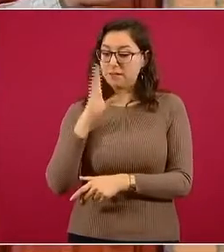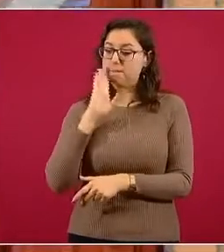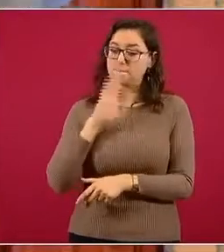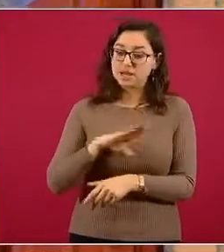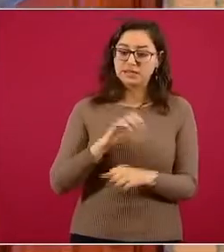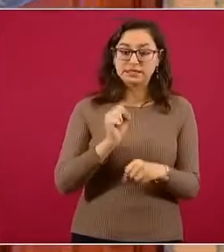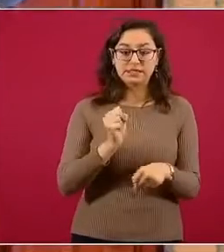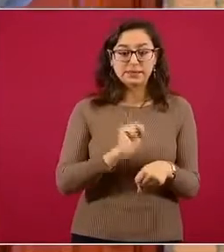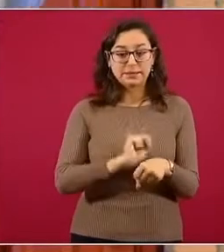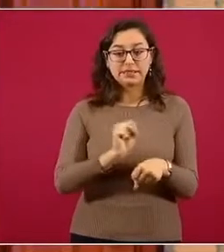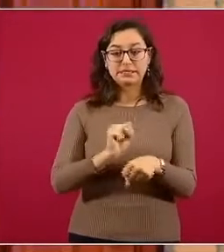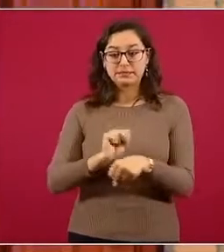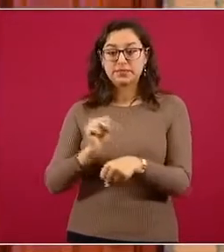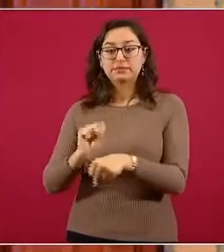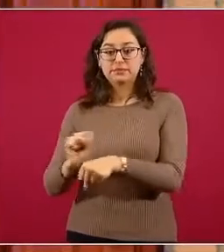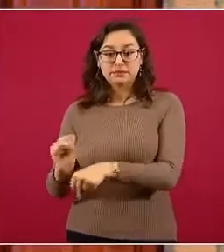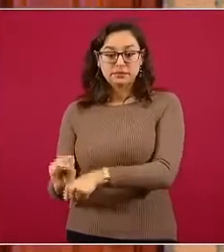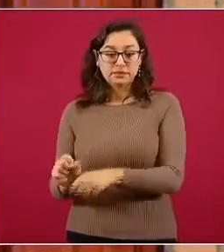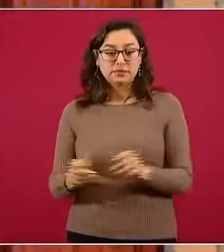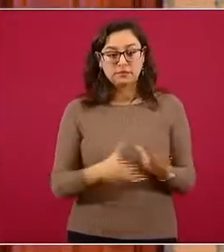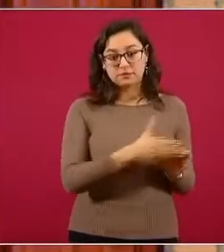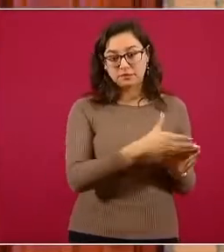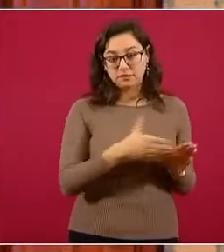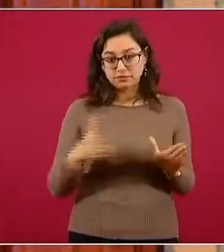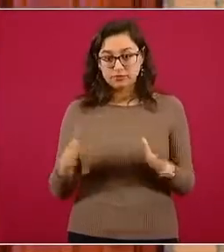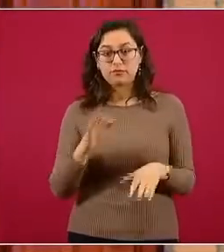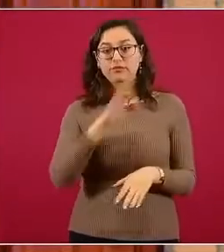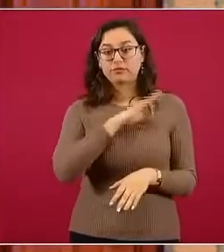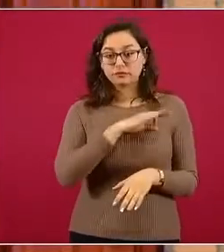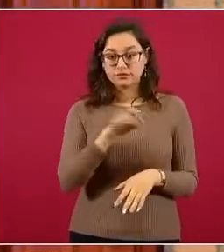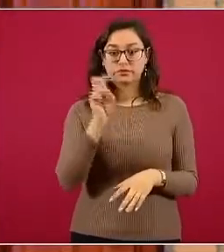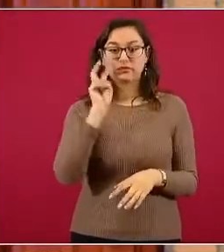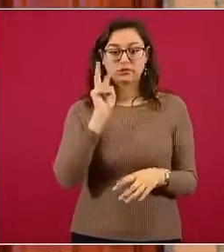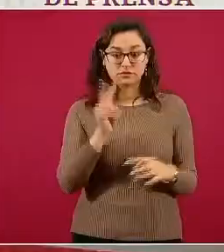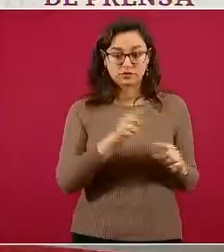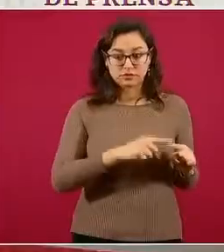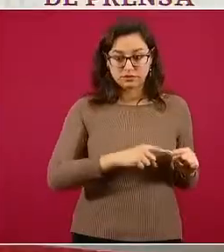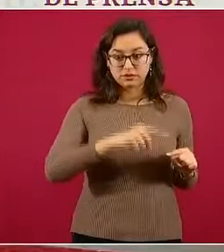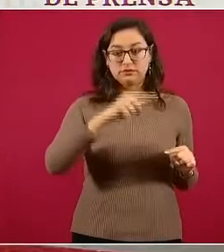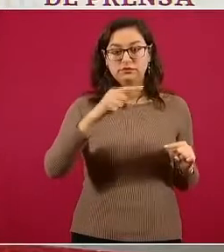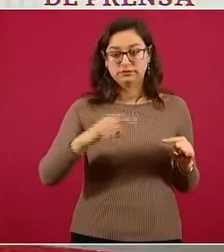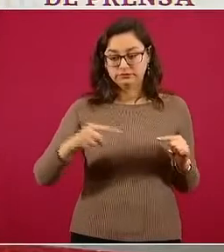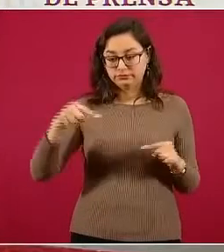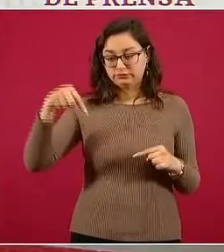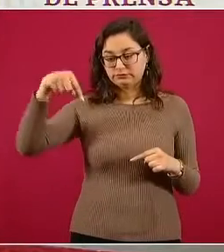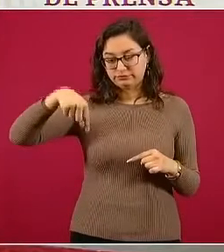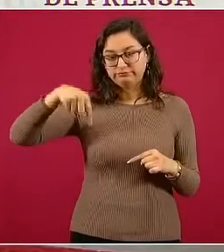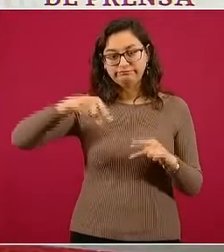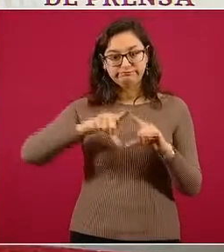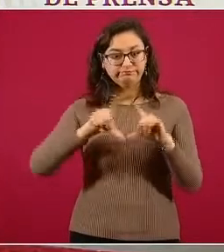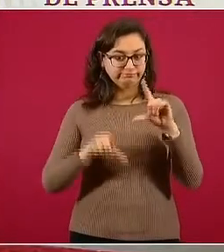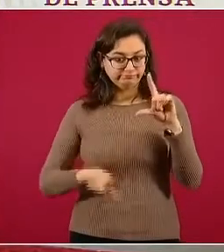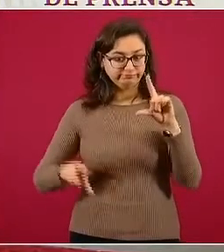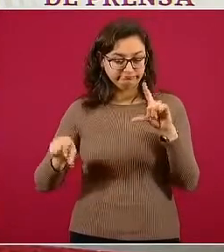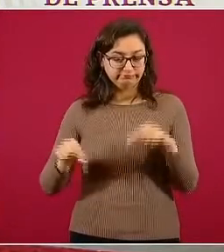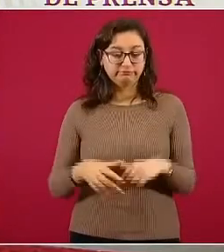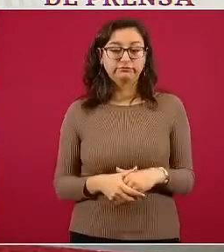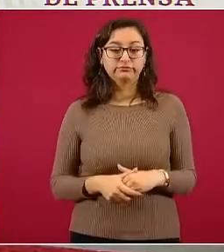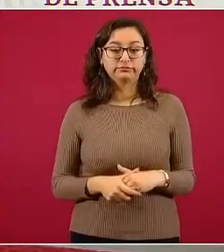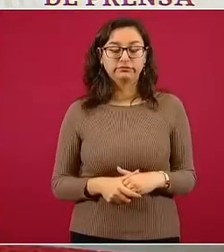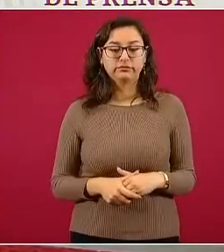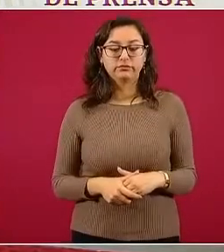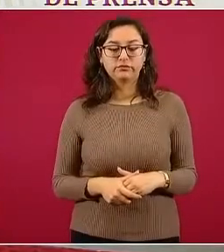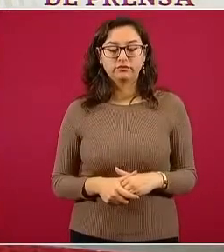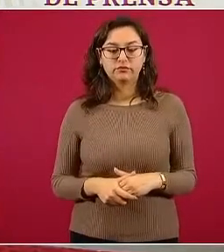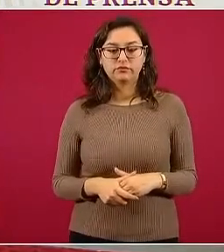semana epidemiológica y entonces nos permite ver el comportamiento de la curva epidémica nacional. Para el día de hoy y para efectos